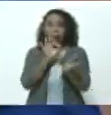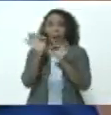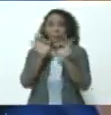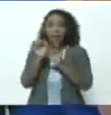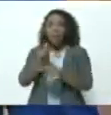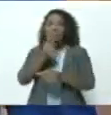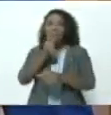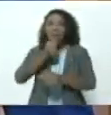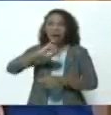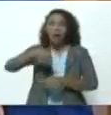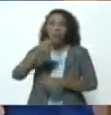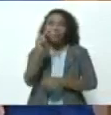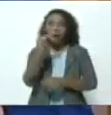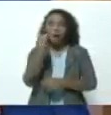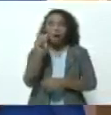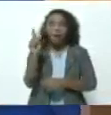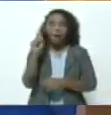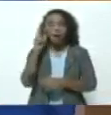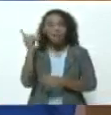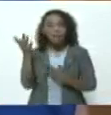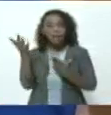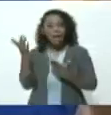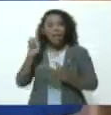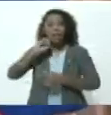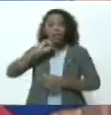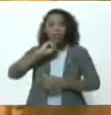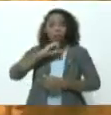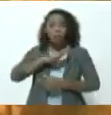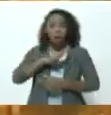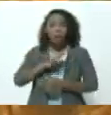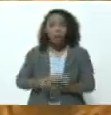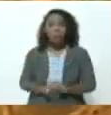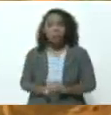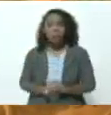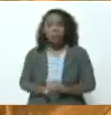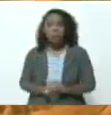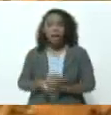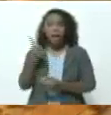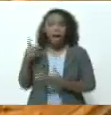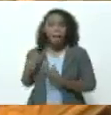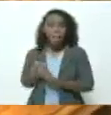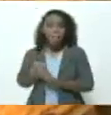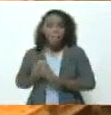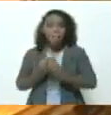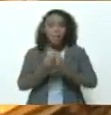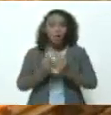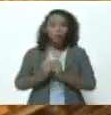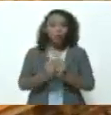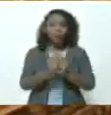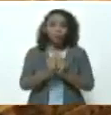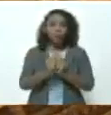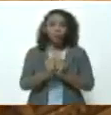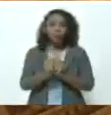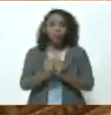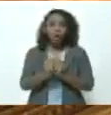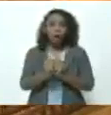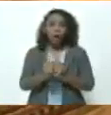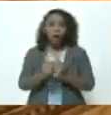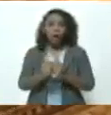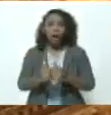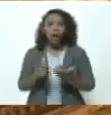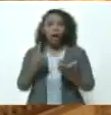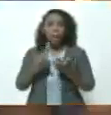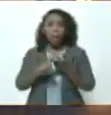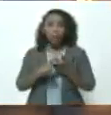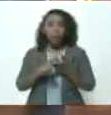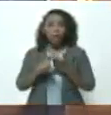Juana. Juana es históricamente la compañera de Pedro Camejo, de Negro